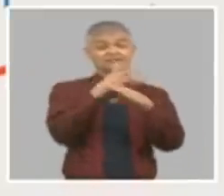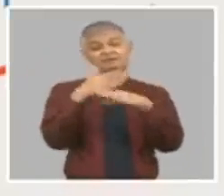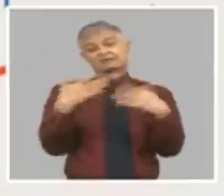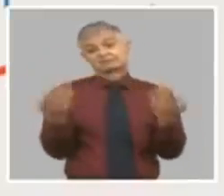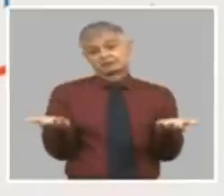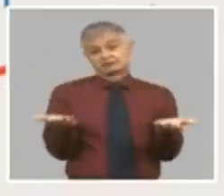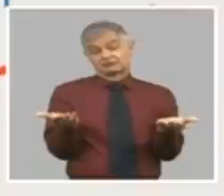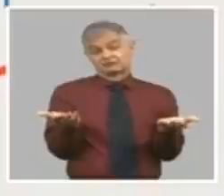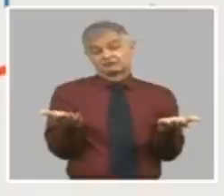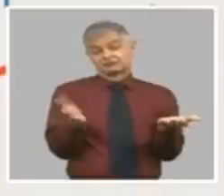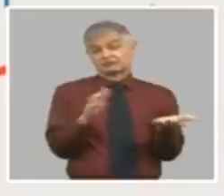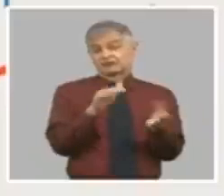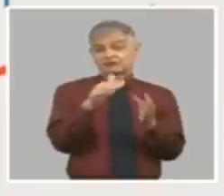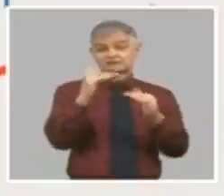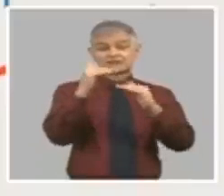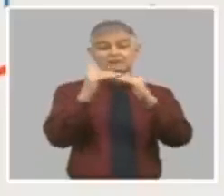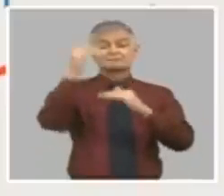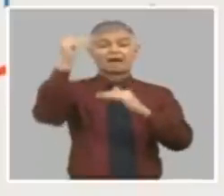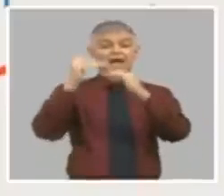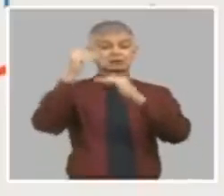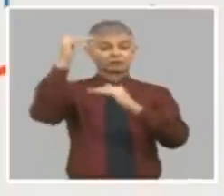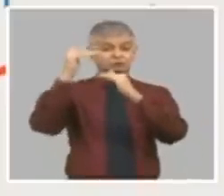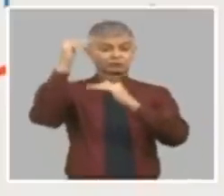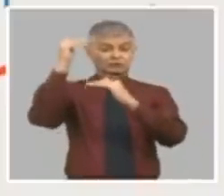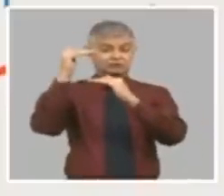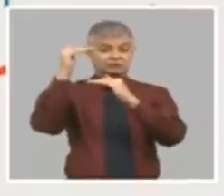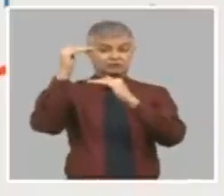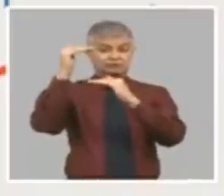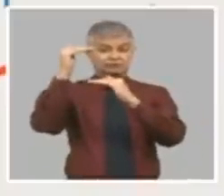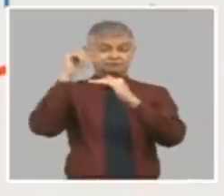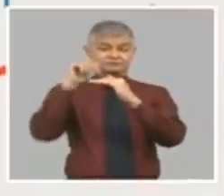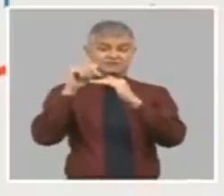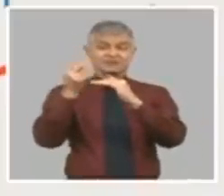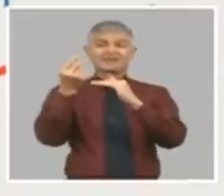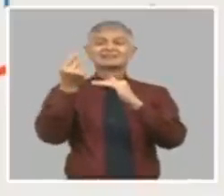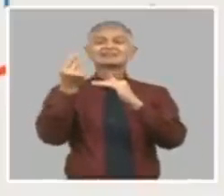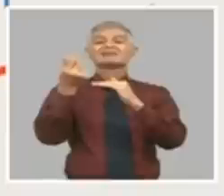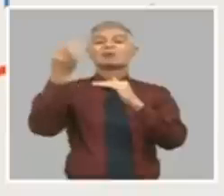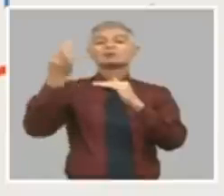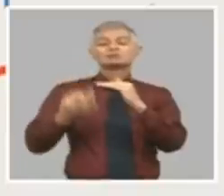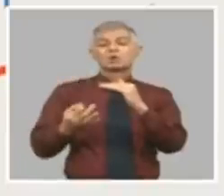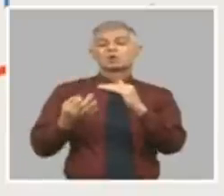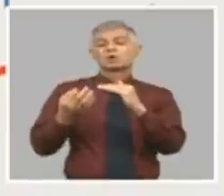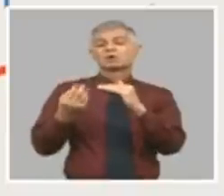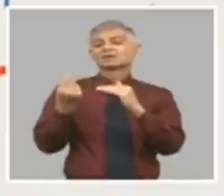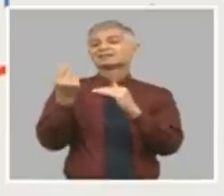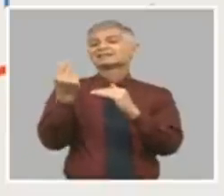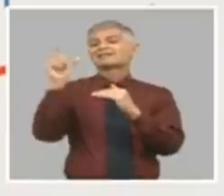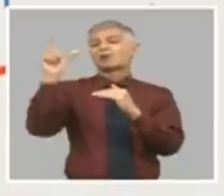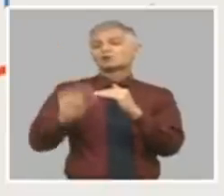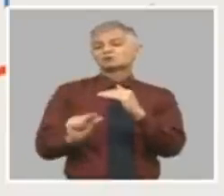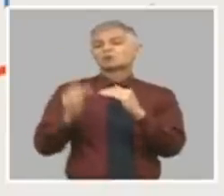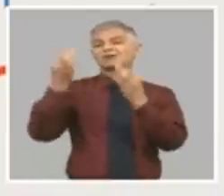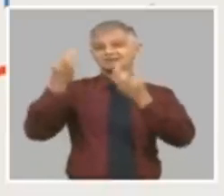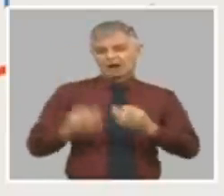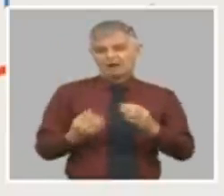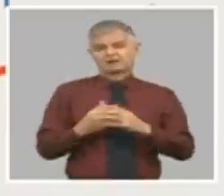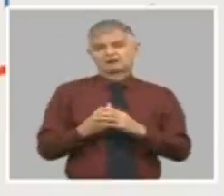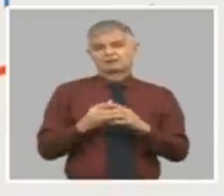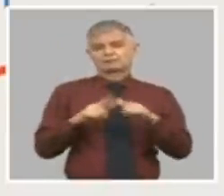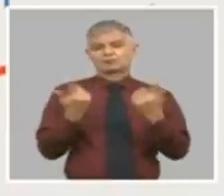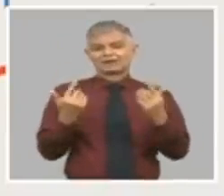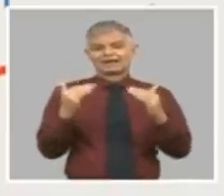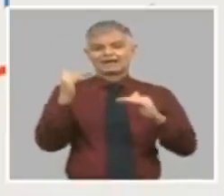cubano, ese espacio que queda es la llamada devaluación real, porque los precios no crecieron al